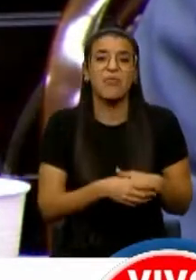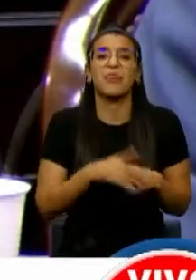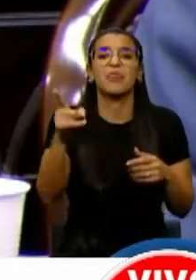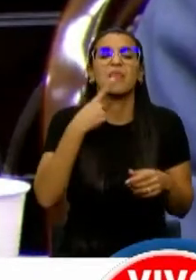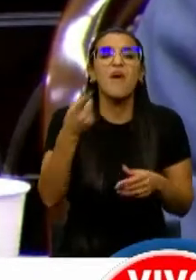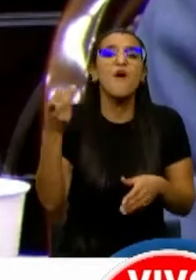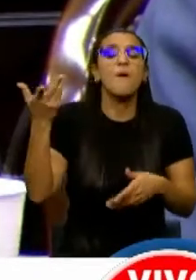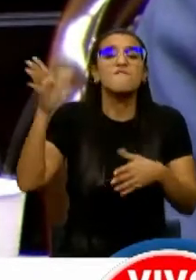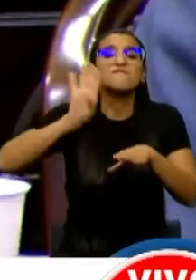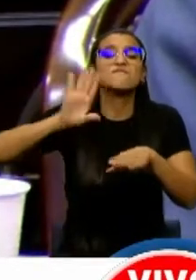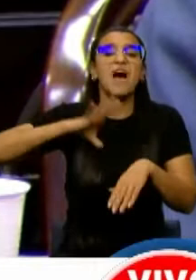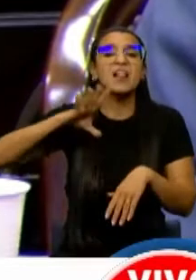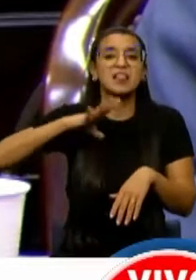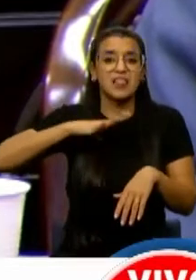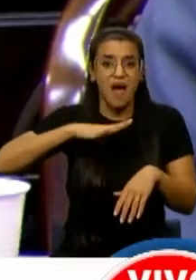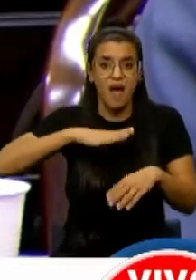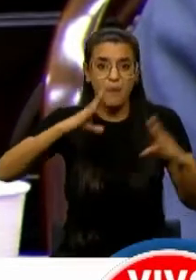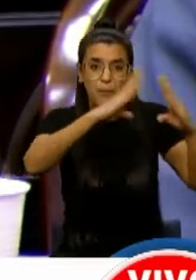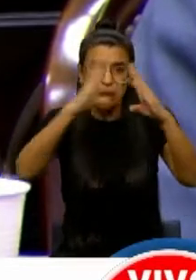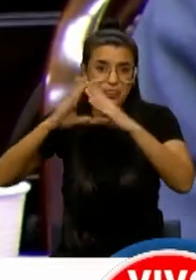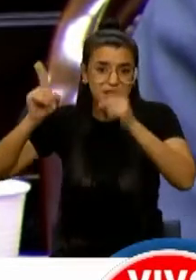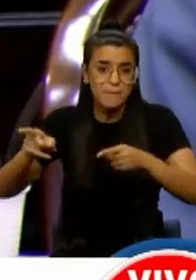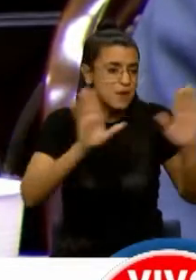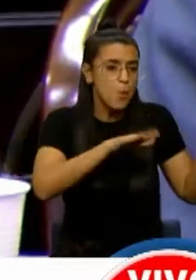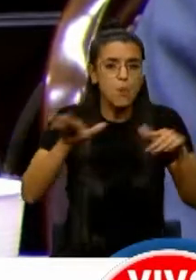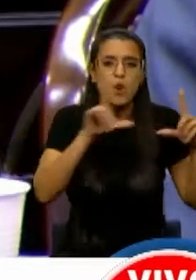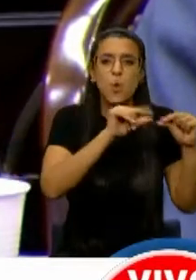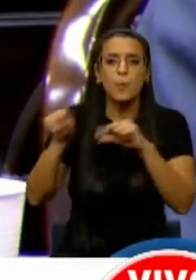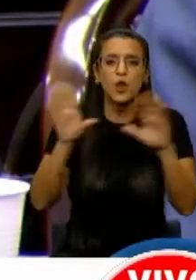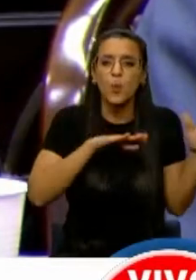del déficit habitacional.